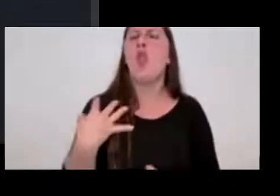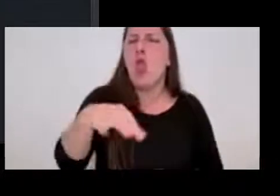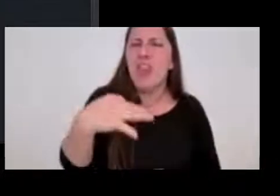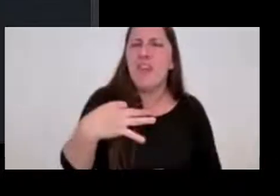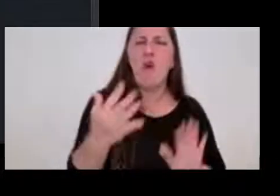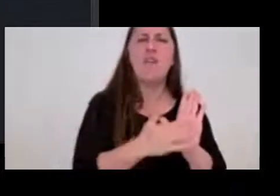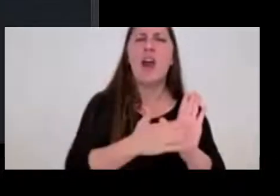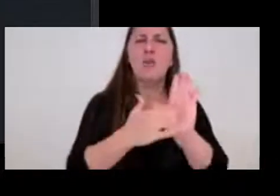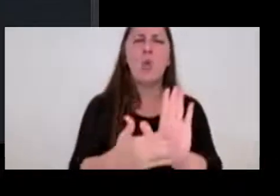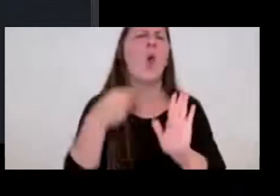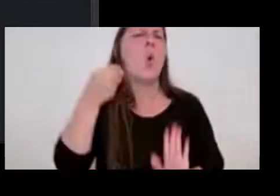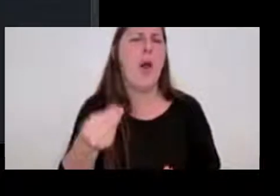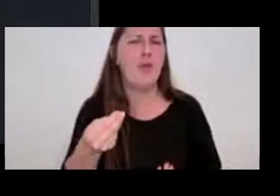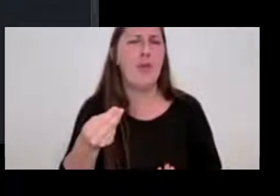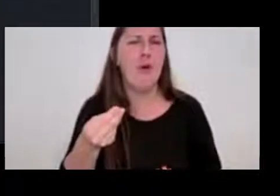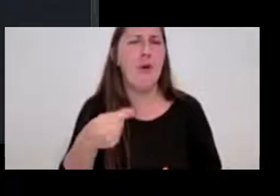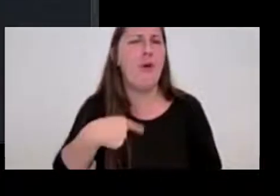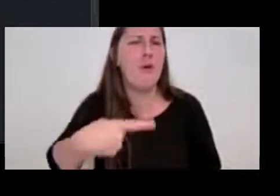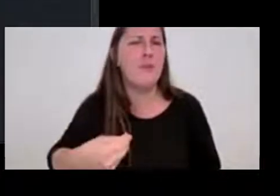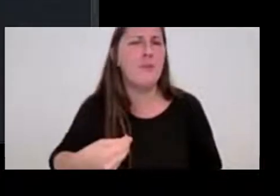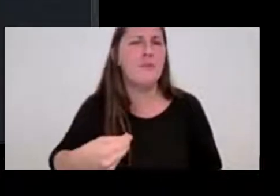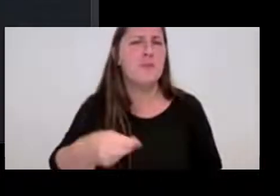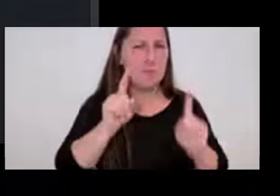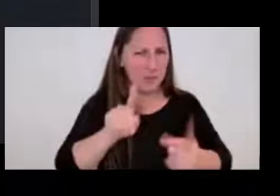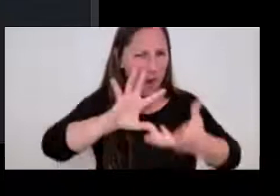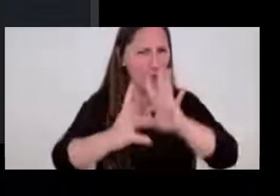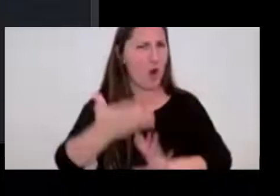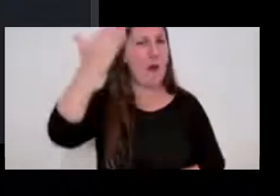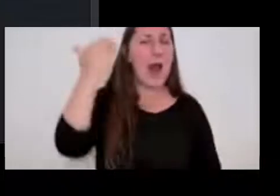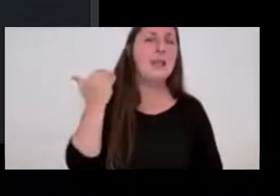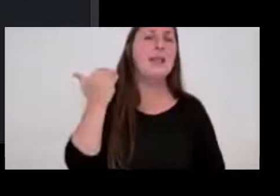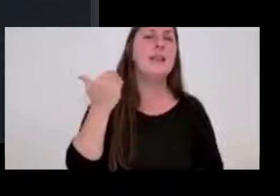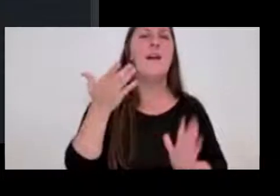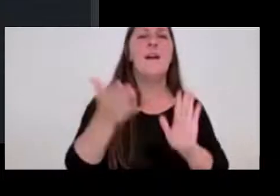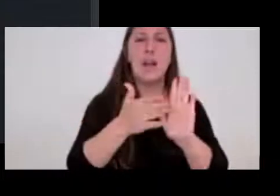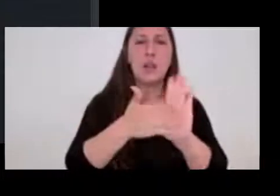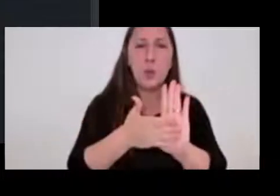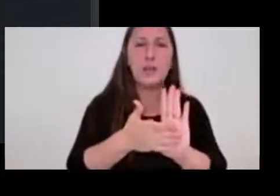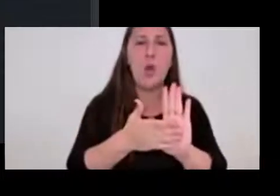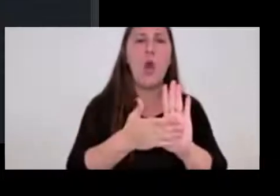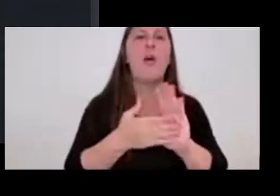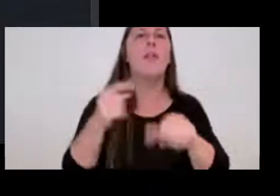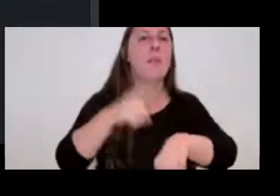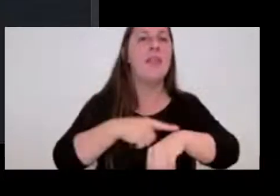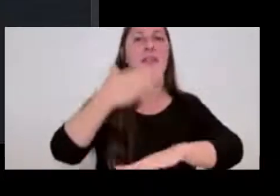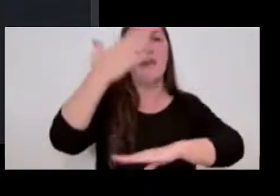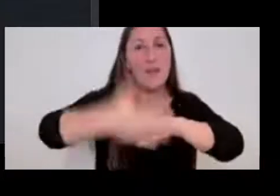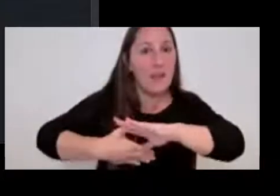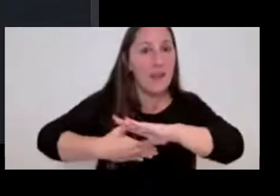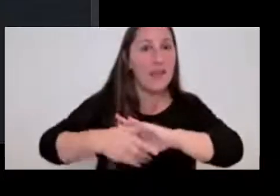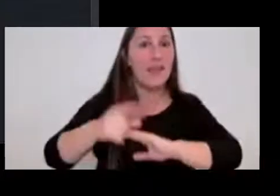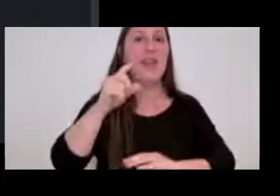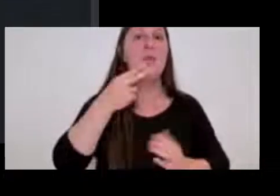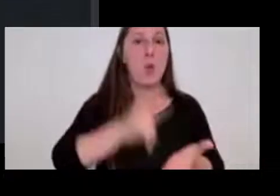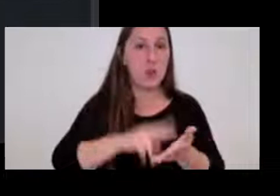digamos, ¿no? O sea, es como era antes, que la facturación era concomitante al nacimiento del hecho imponible del IVA, ¿no?